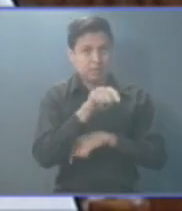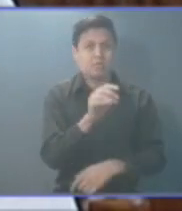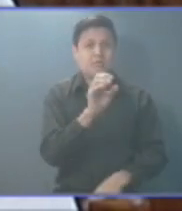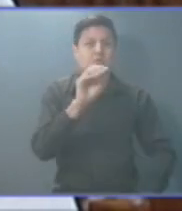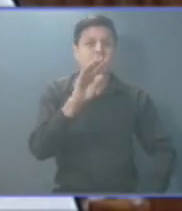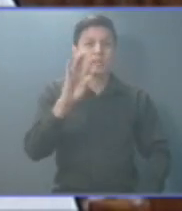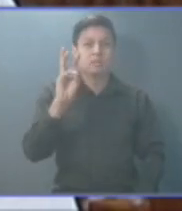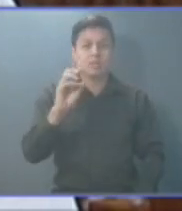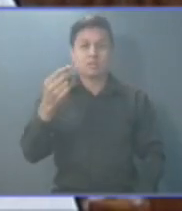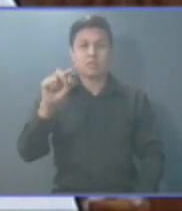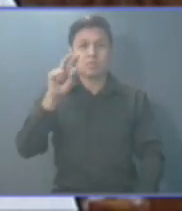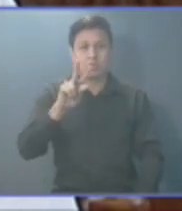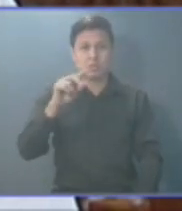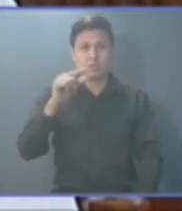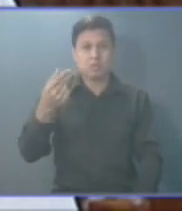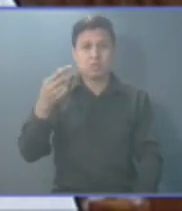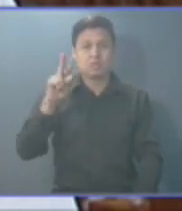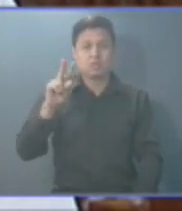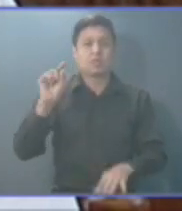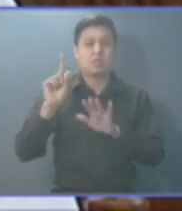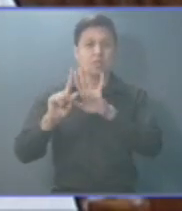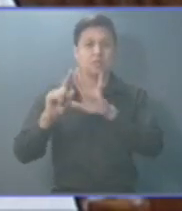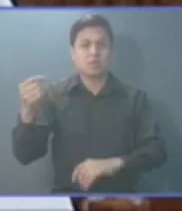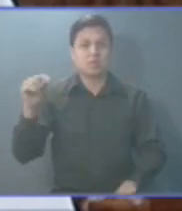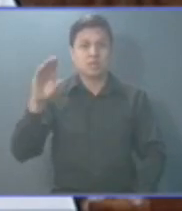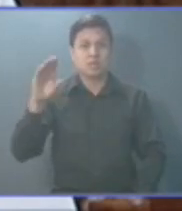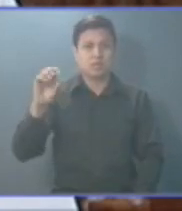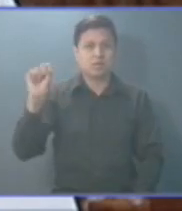5046 Plica OC-ES,